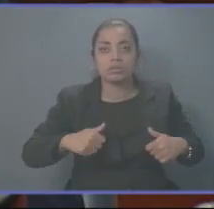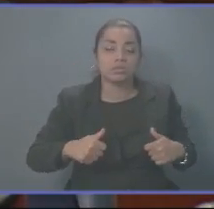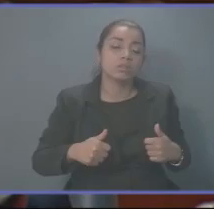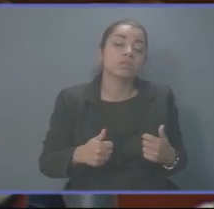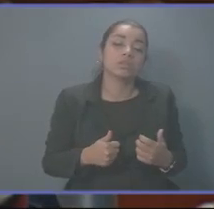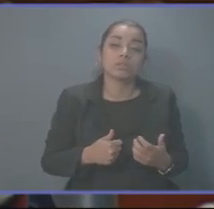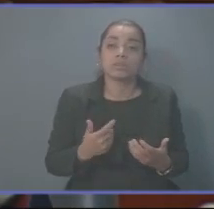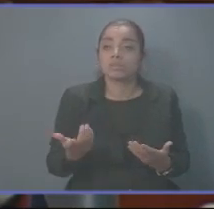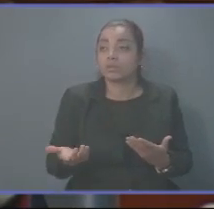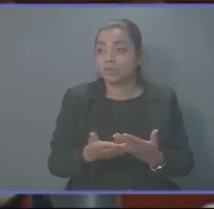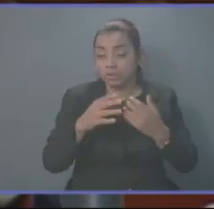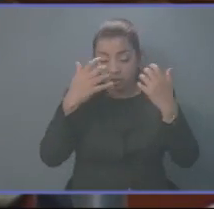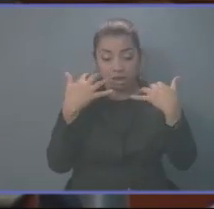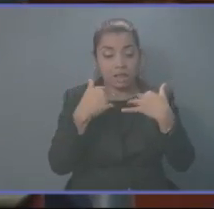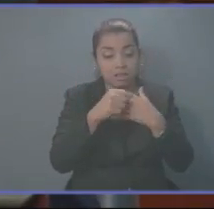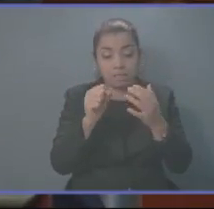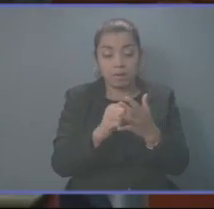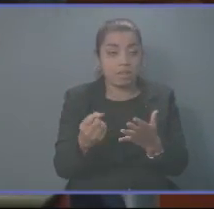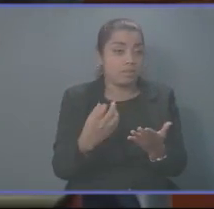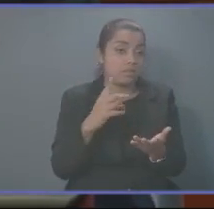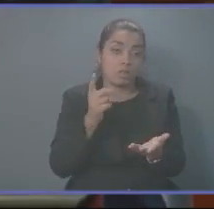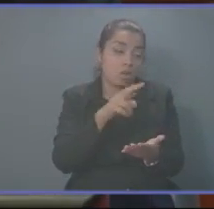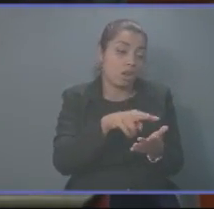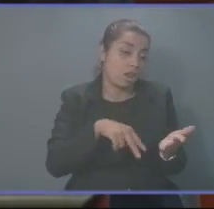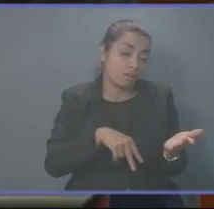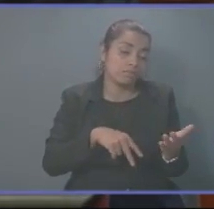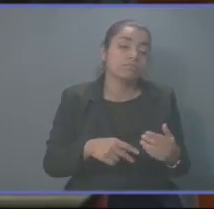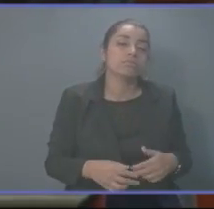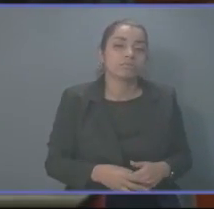con la autorización de no lectura de este pleno,